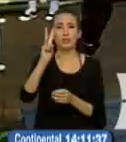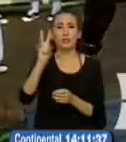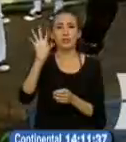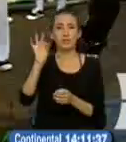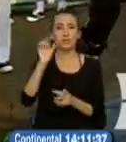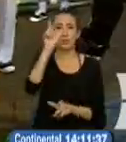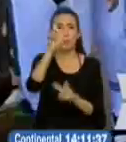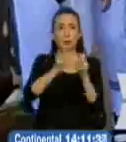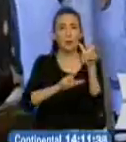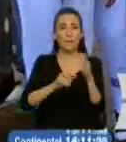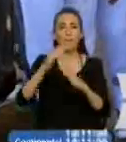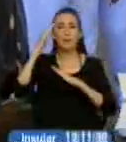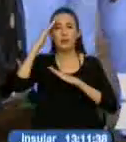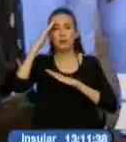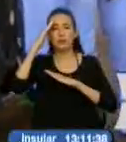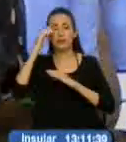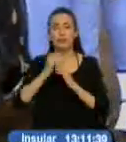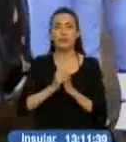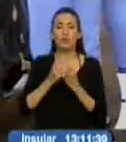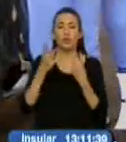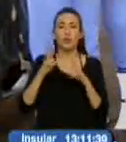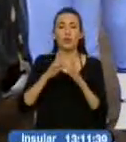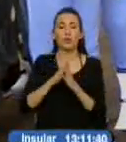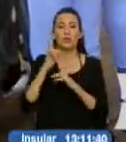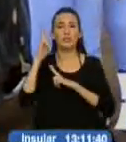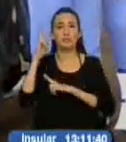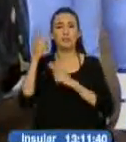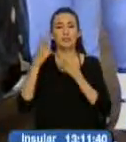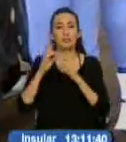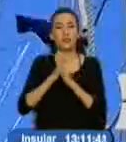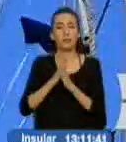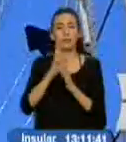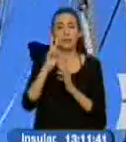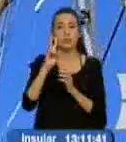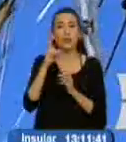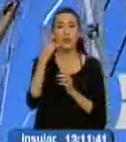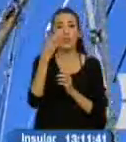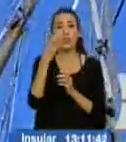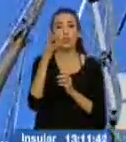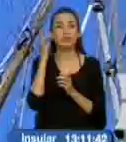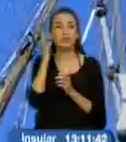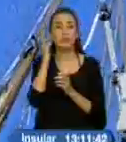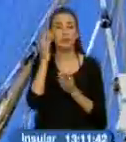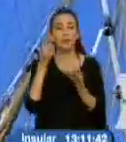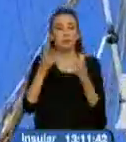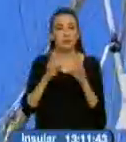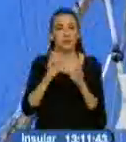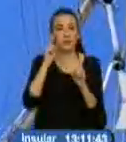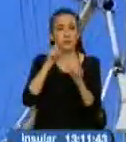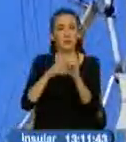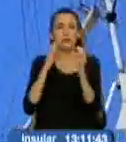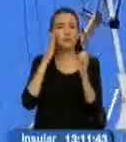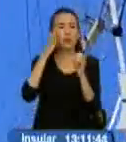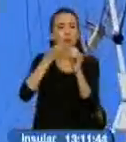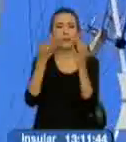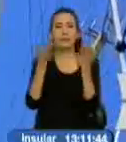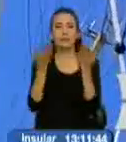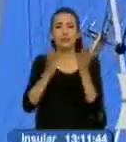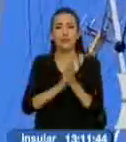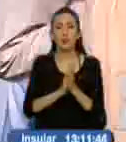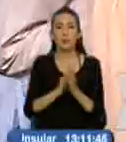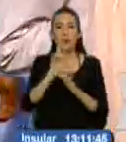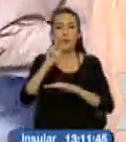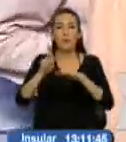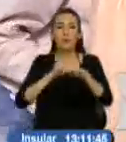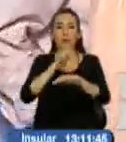entre oficiales de planta, guardia, marinas de arma y de servicio, entre ellos 12 mujeres. El objetivo del crucero es complementar la formación